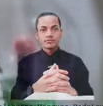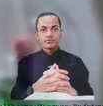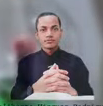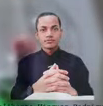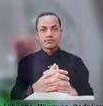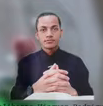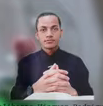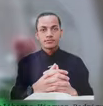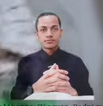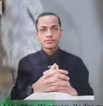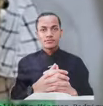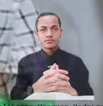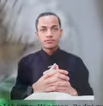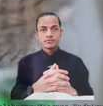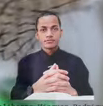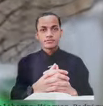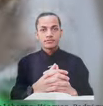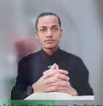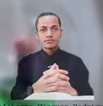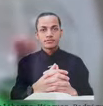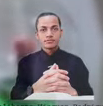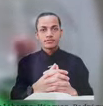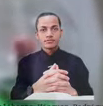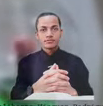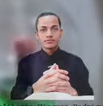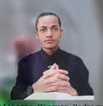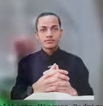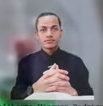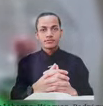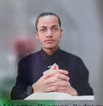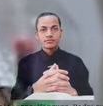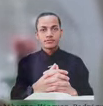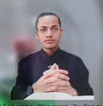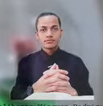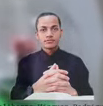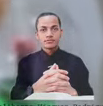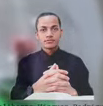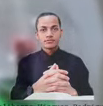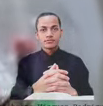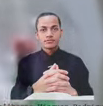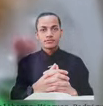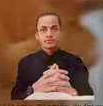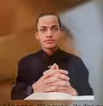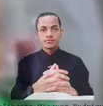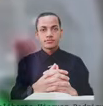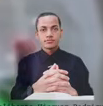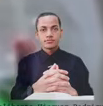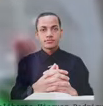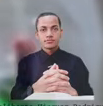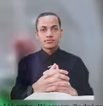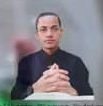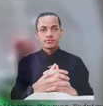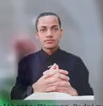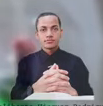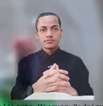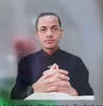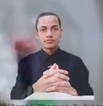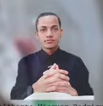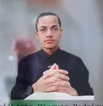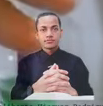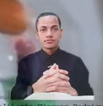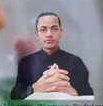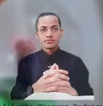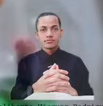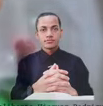de los requisitos como el tiempo, como la datación, para poder tener una historia estándar de la